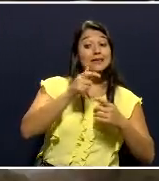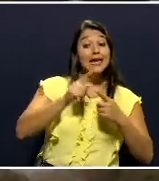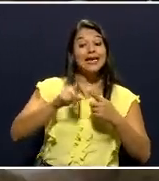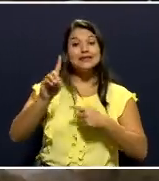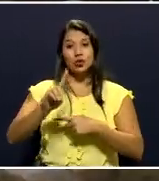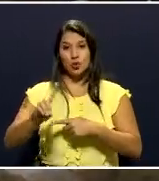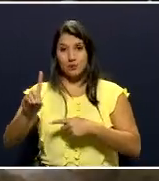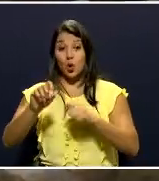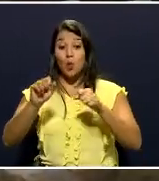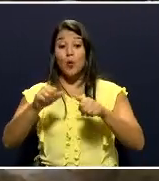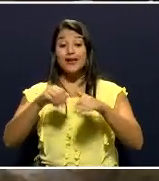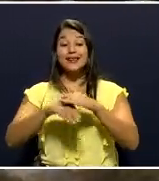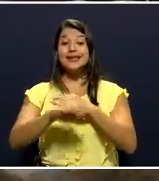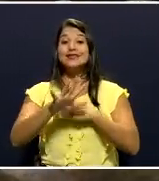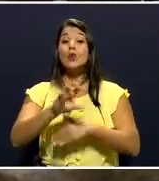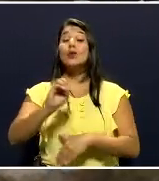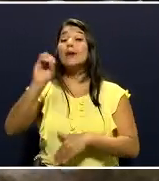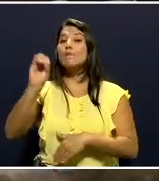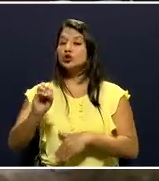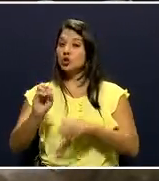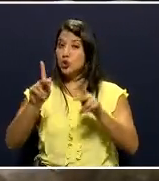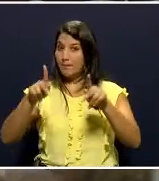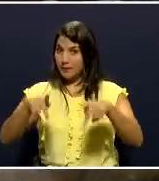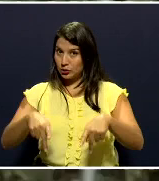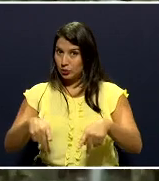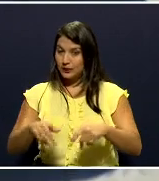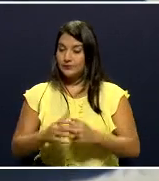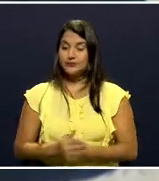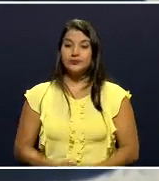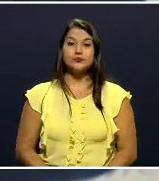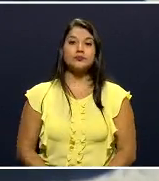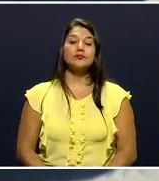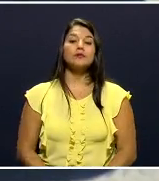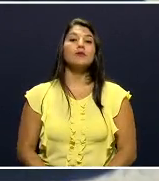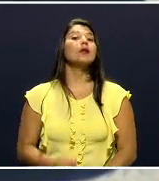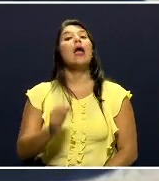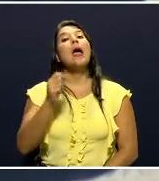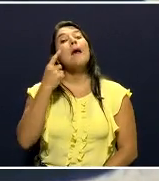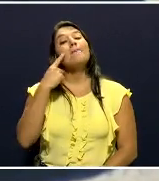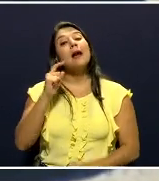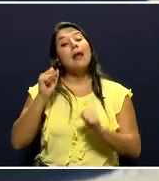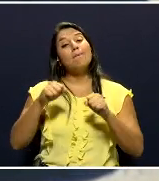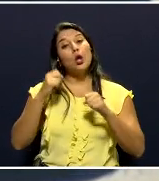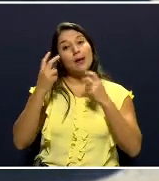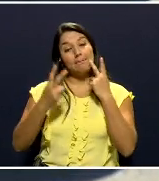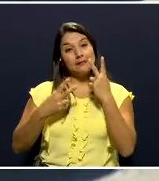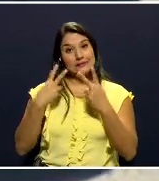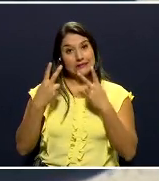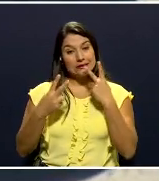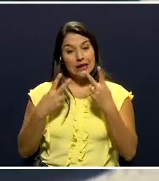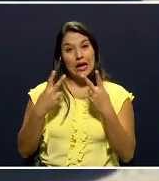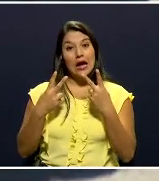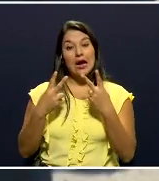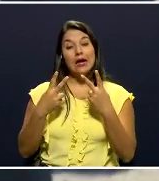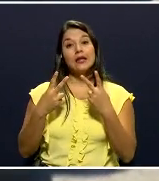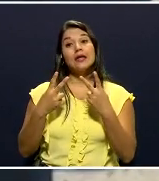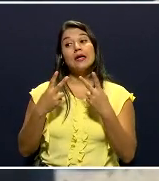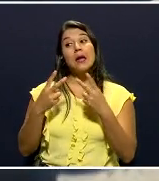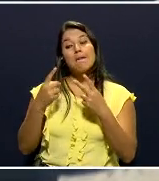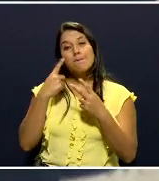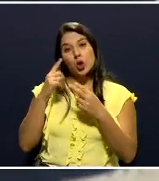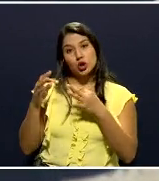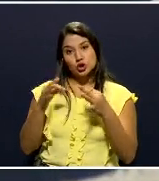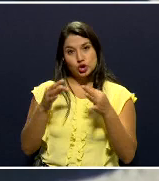su capacidad en cuanto al recibimiento de turistas. Cerrará para la visitación del